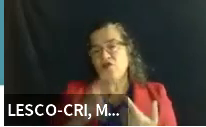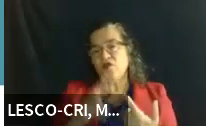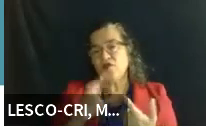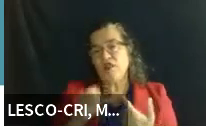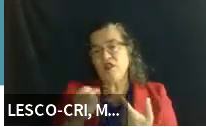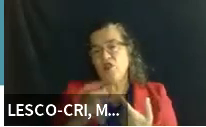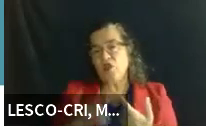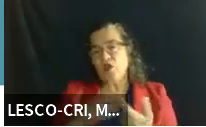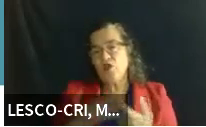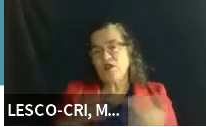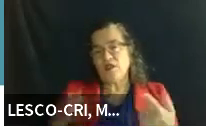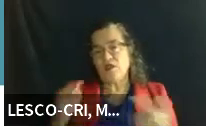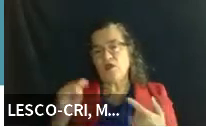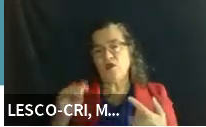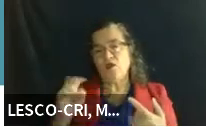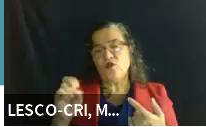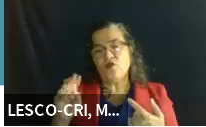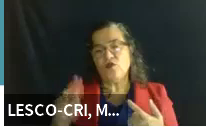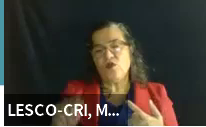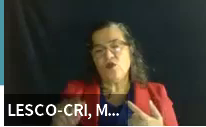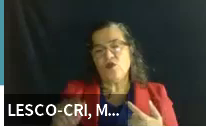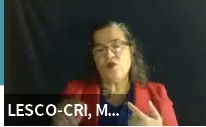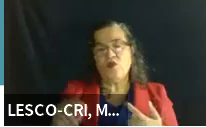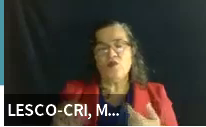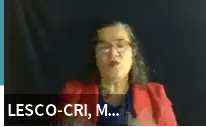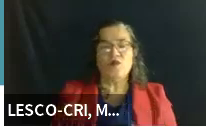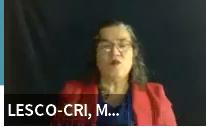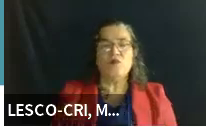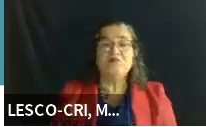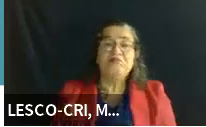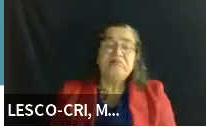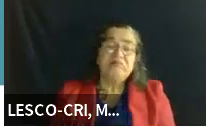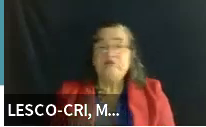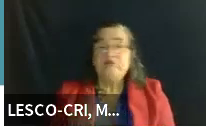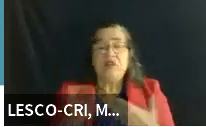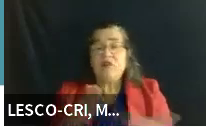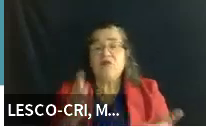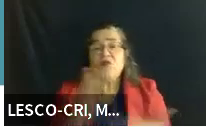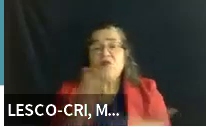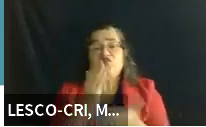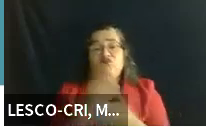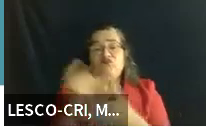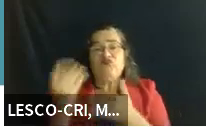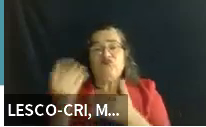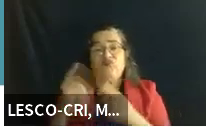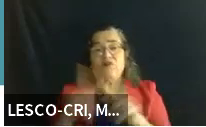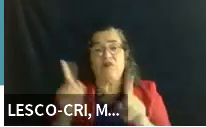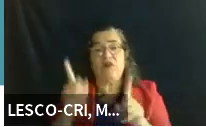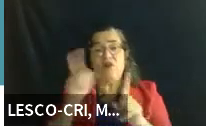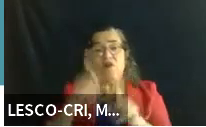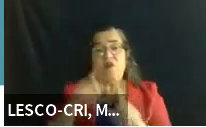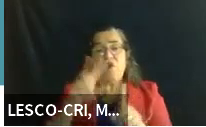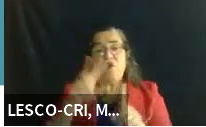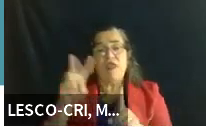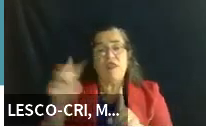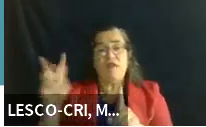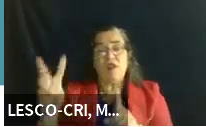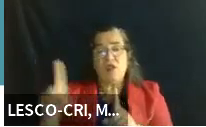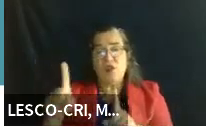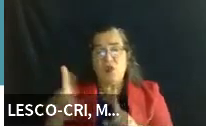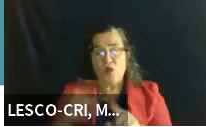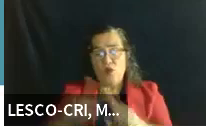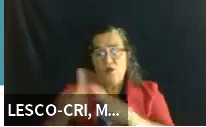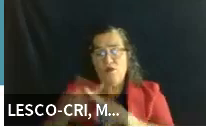los MOOC. La verdad que esto no tuvo tal vez la repercusión esperada, pero hasta el 2021, ya en formatos múltiples